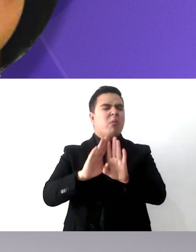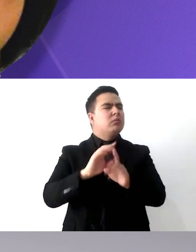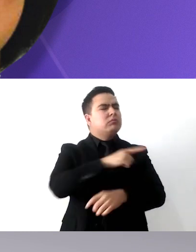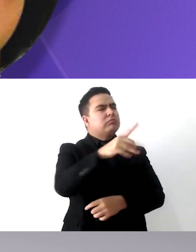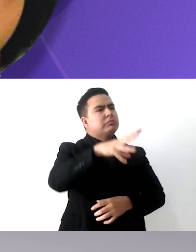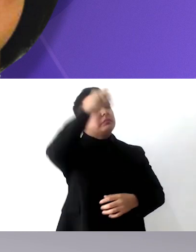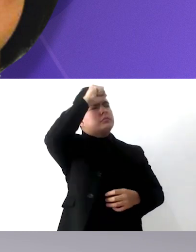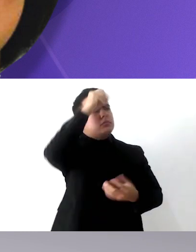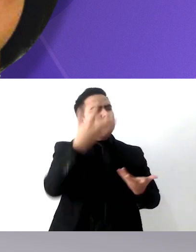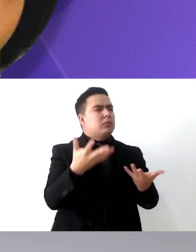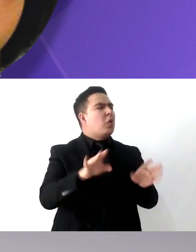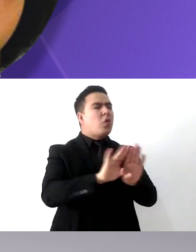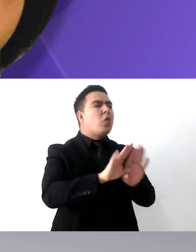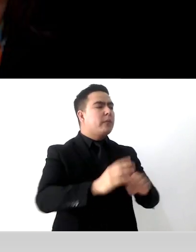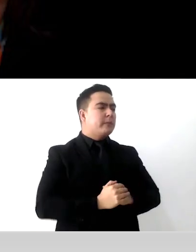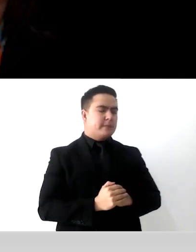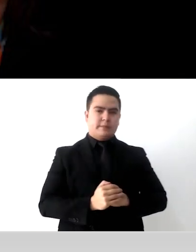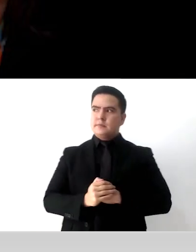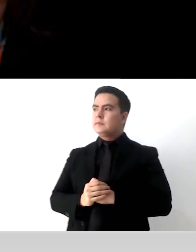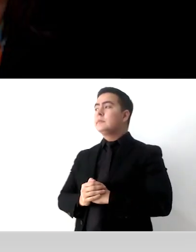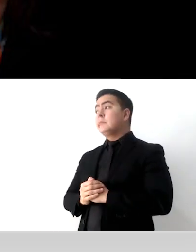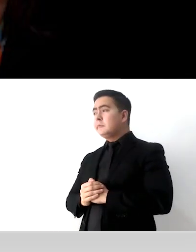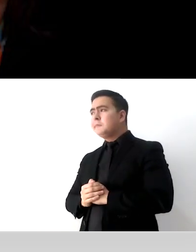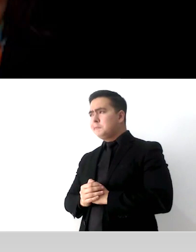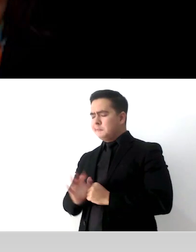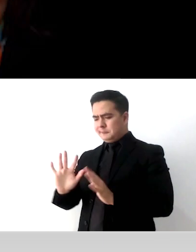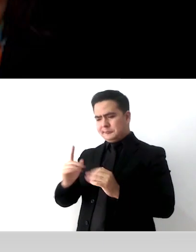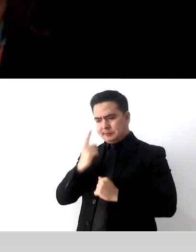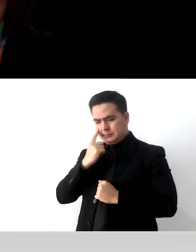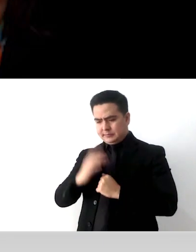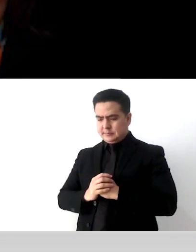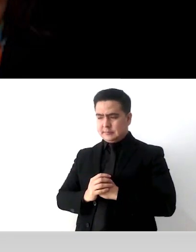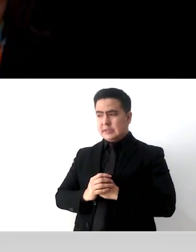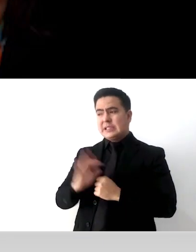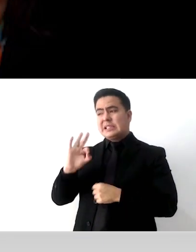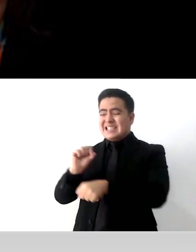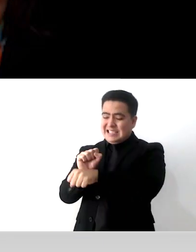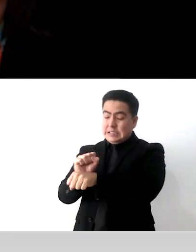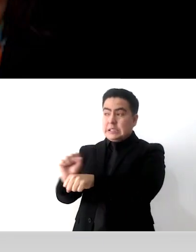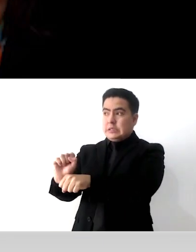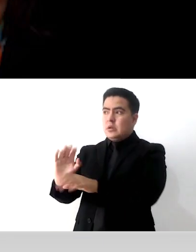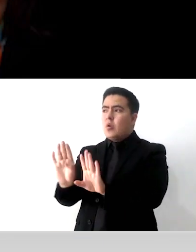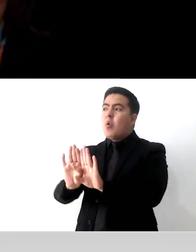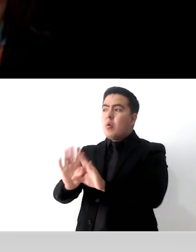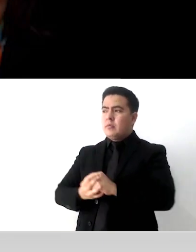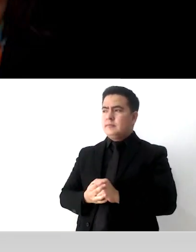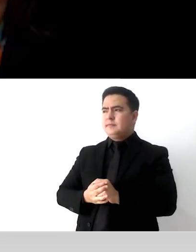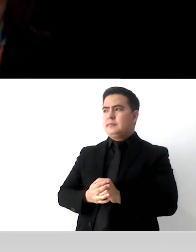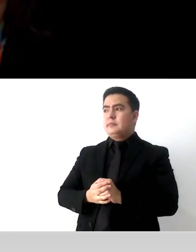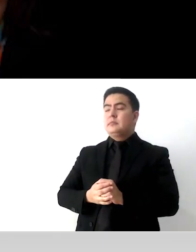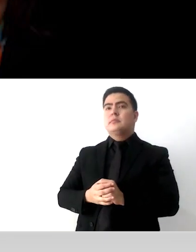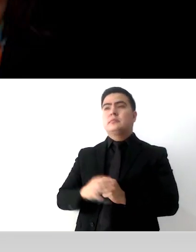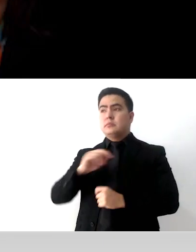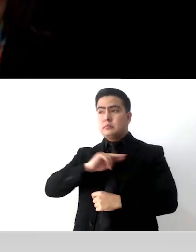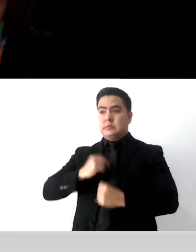no lo son de una situación de violencia? Claro. Puede ser muy sutil y tenemos que estar alertas. Por ejemplo, nos